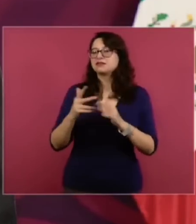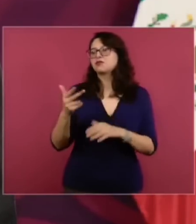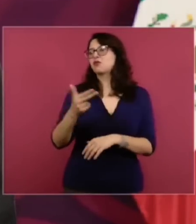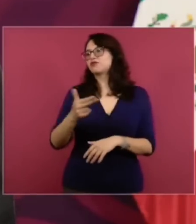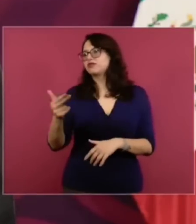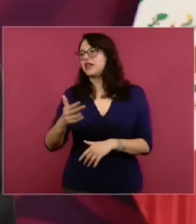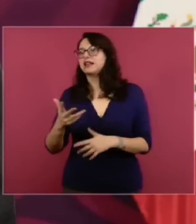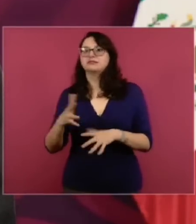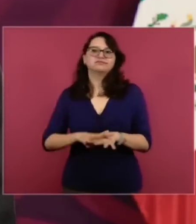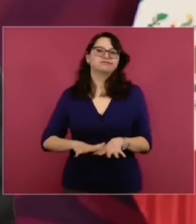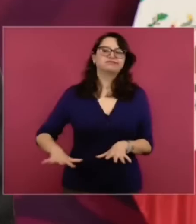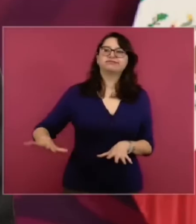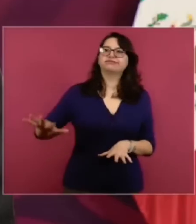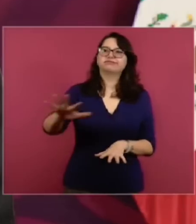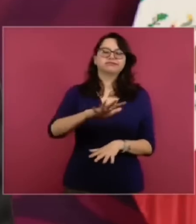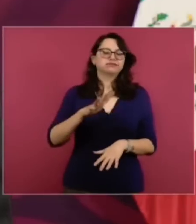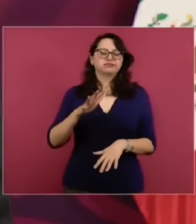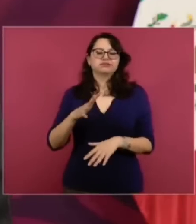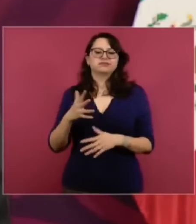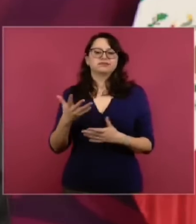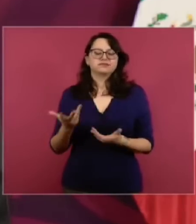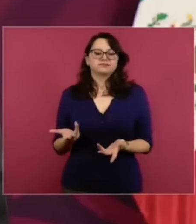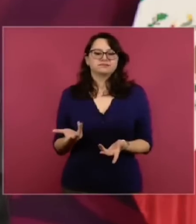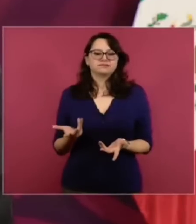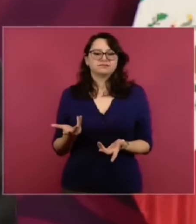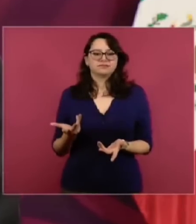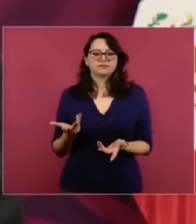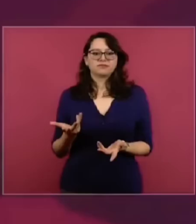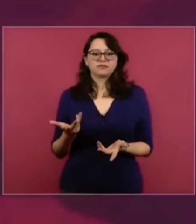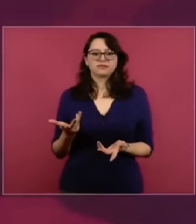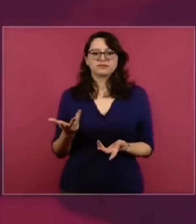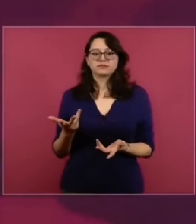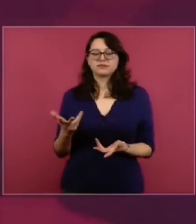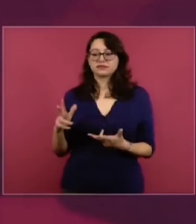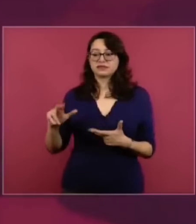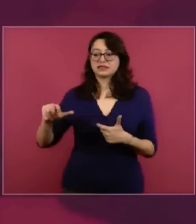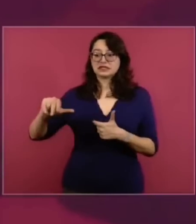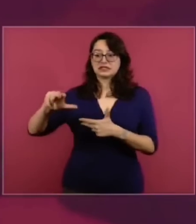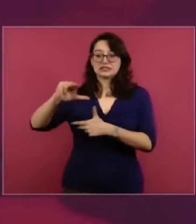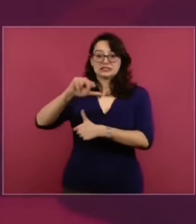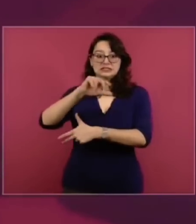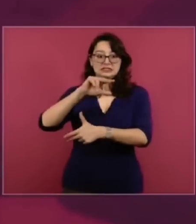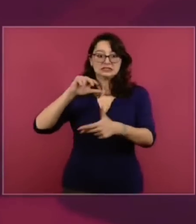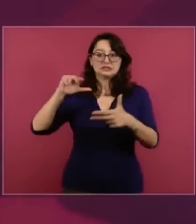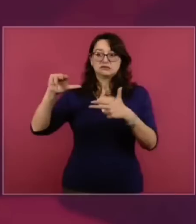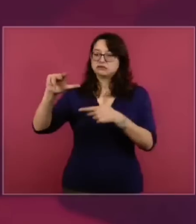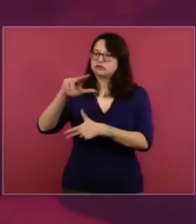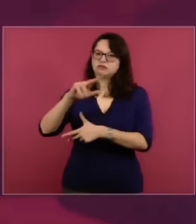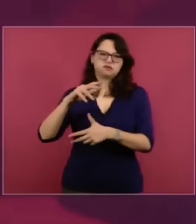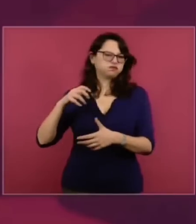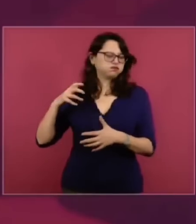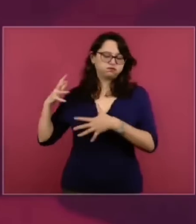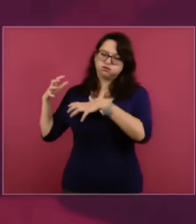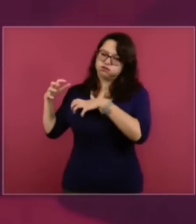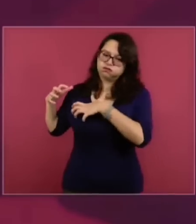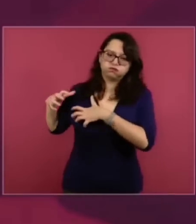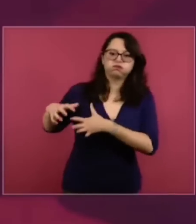Tomás población ayudó a detener la parte Serrana de